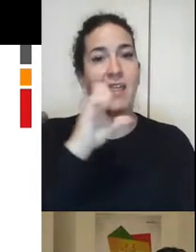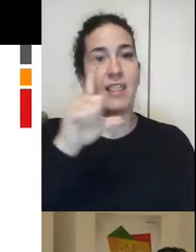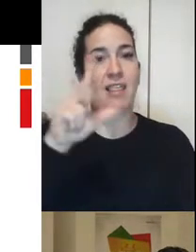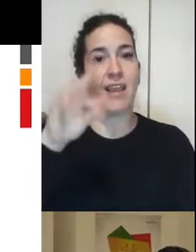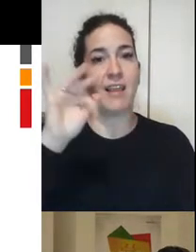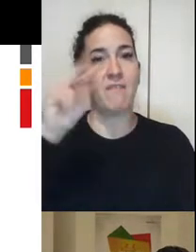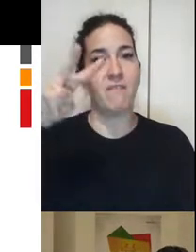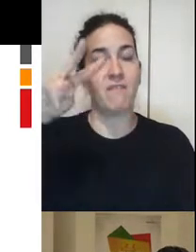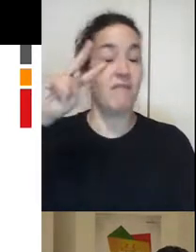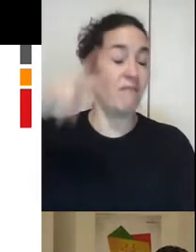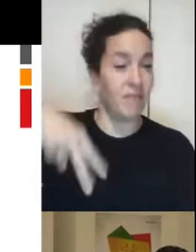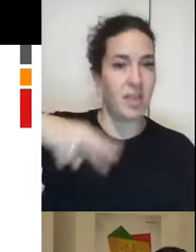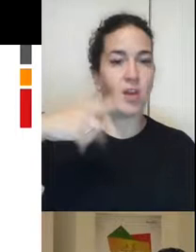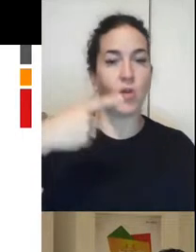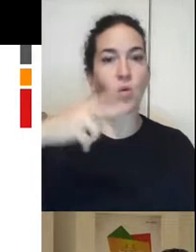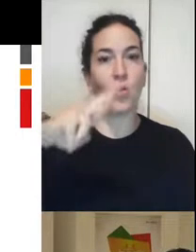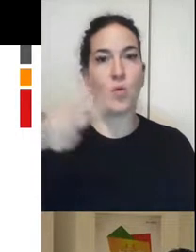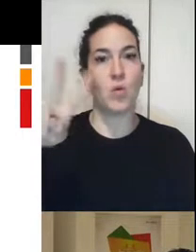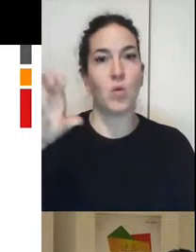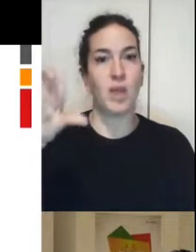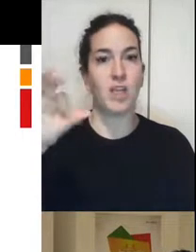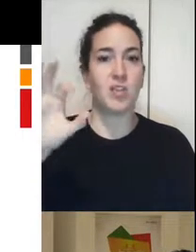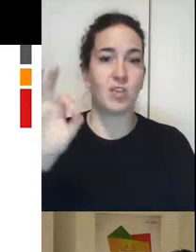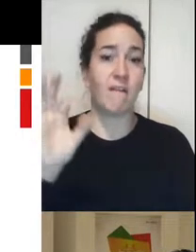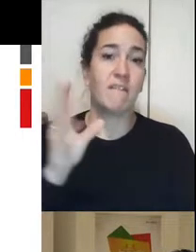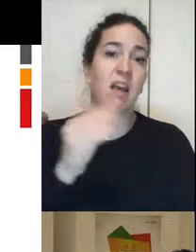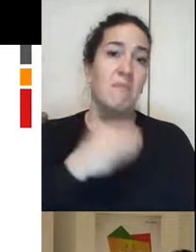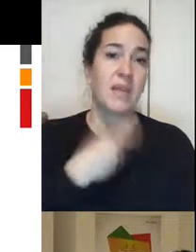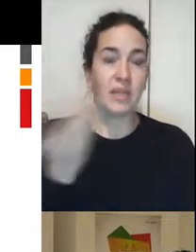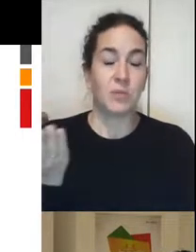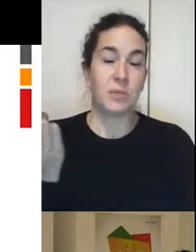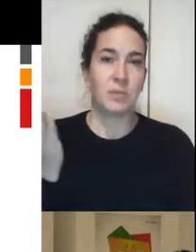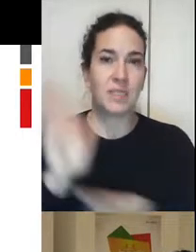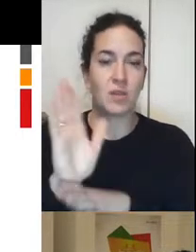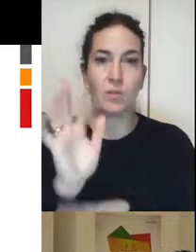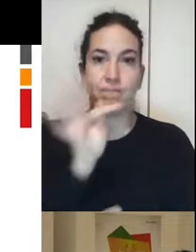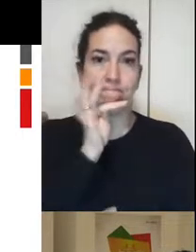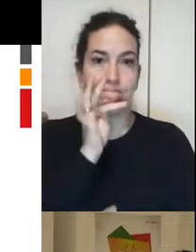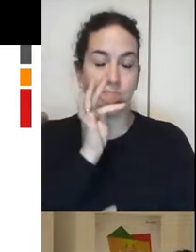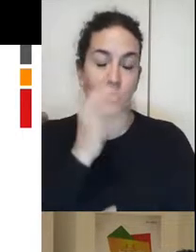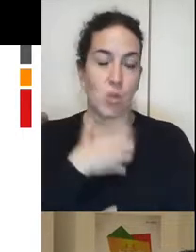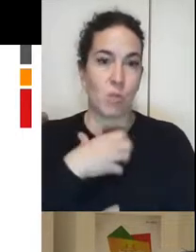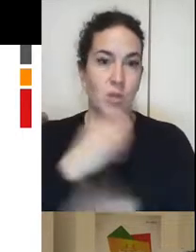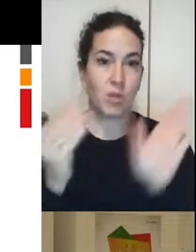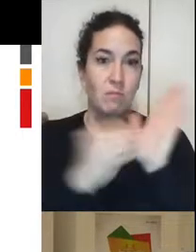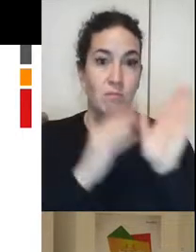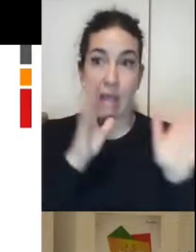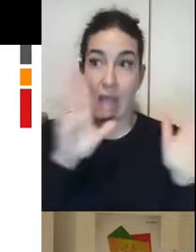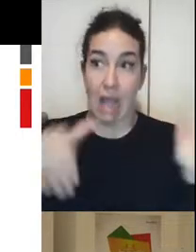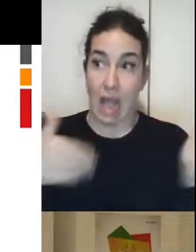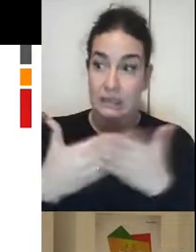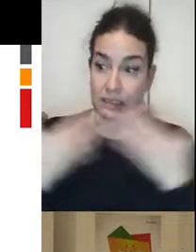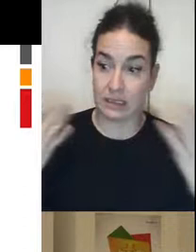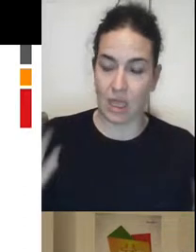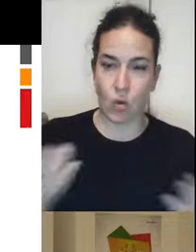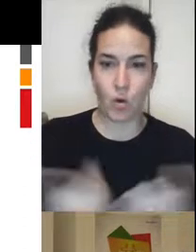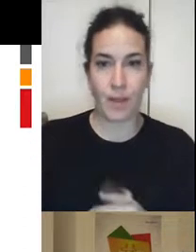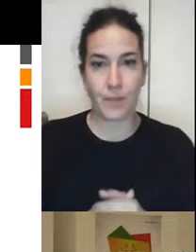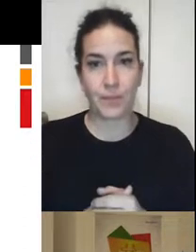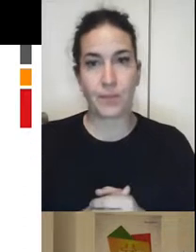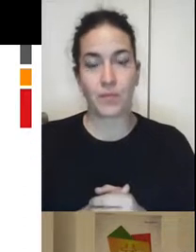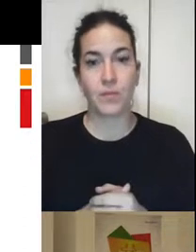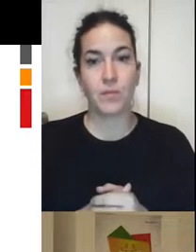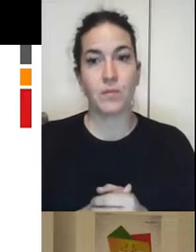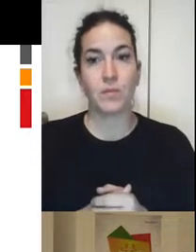pudo, bueno, envié un video, pero no pude incluirlo en la presentación hasta hoy. Entonces, lo único,